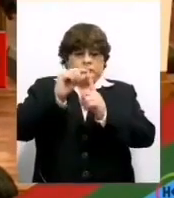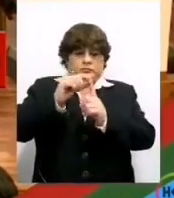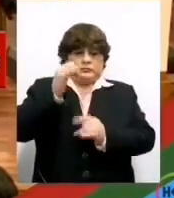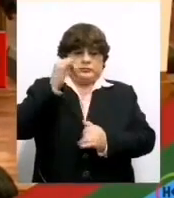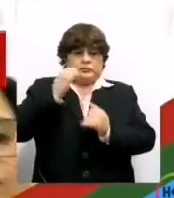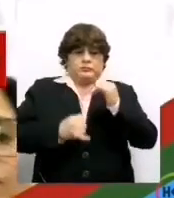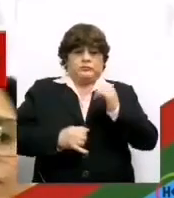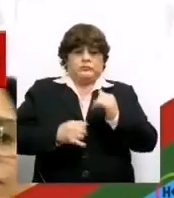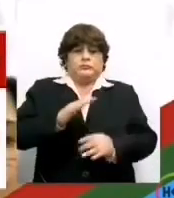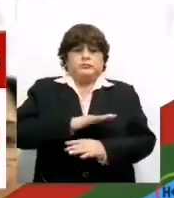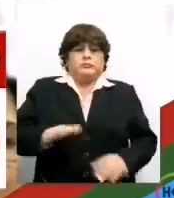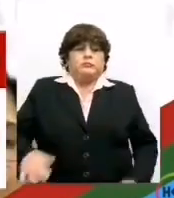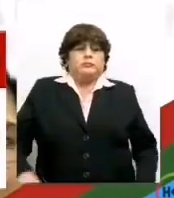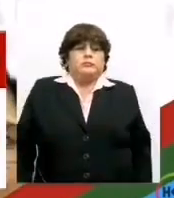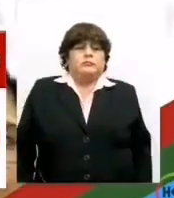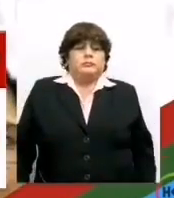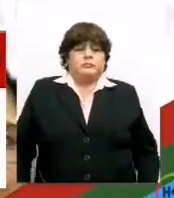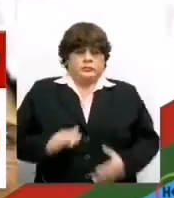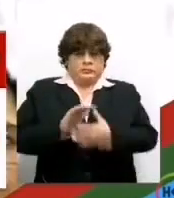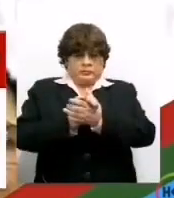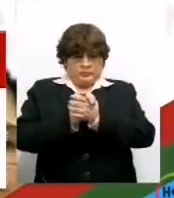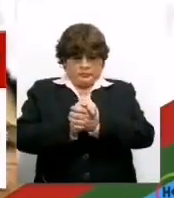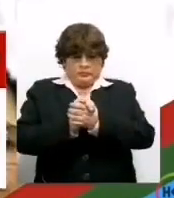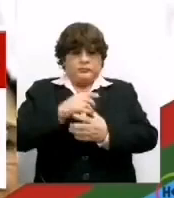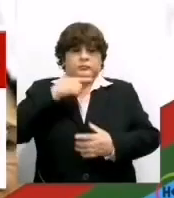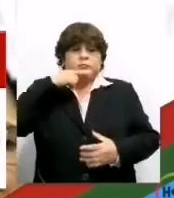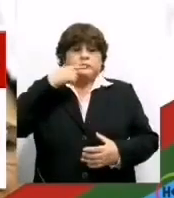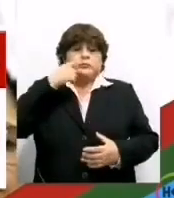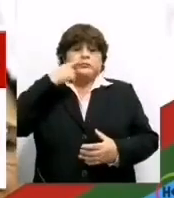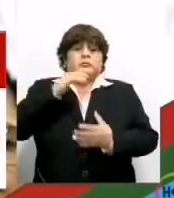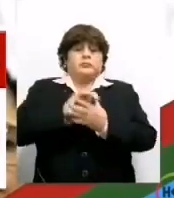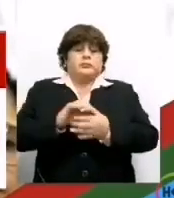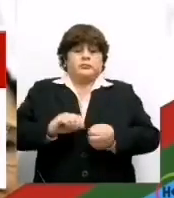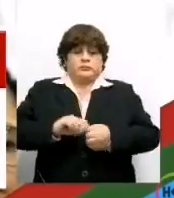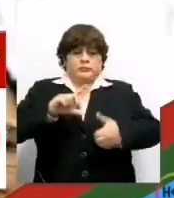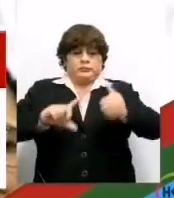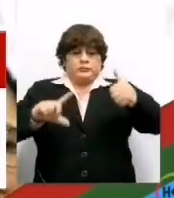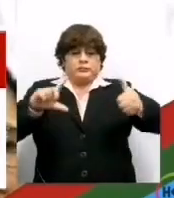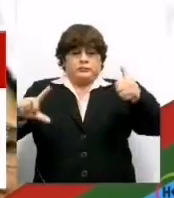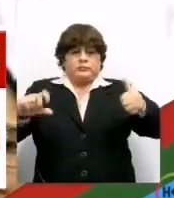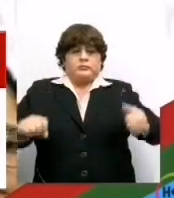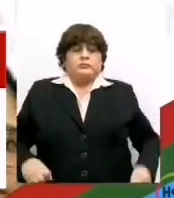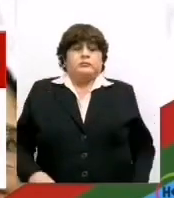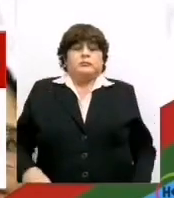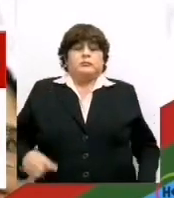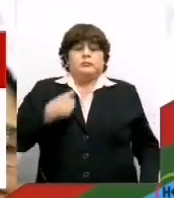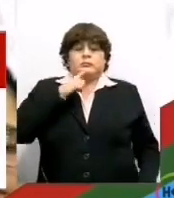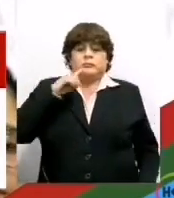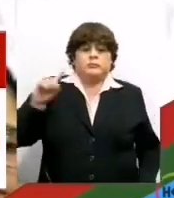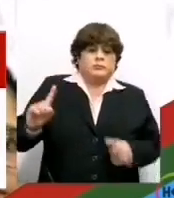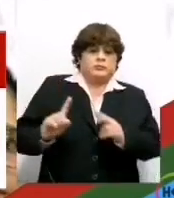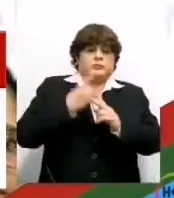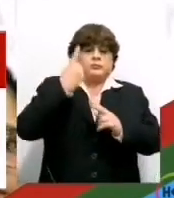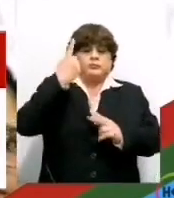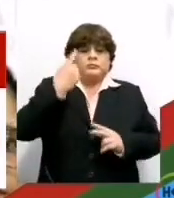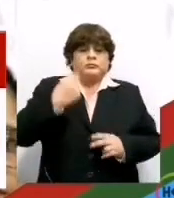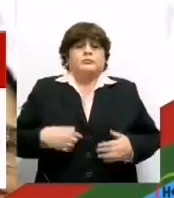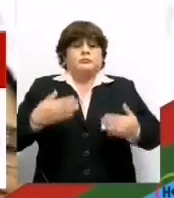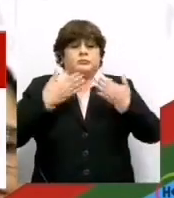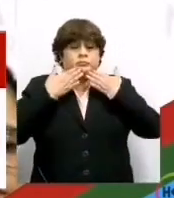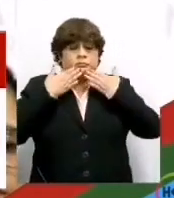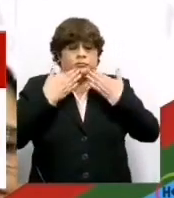finales Amigas y amigos liberteños primero mi